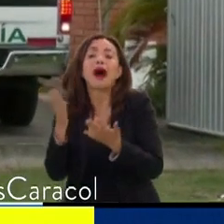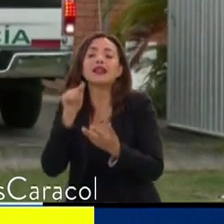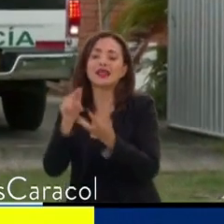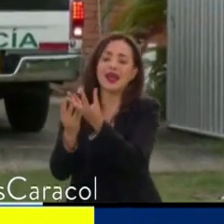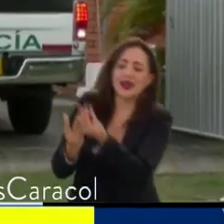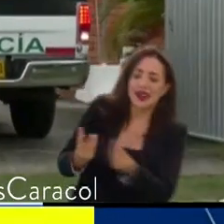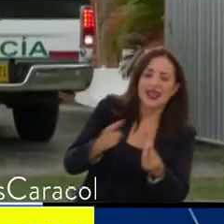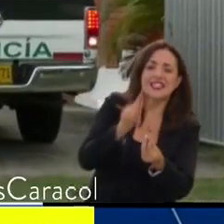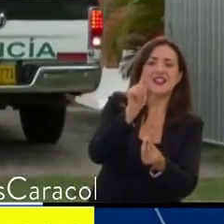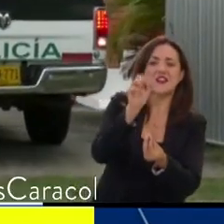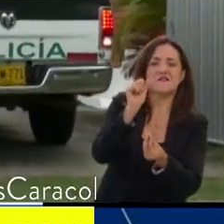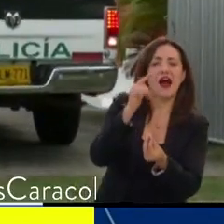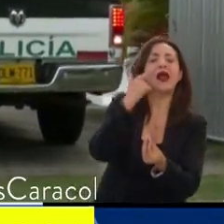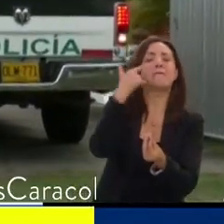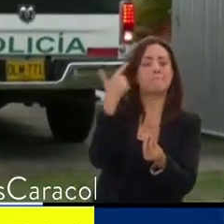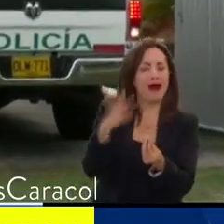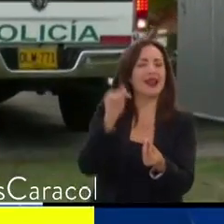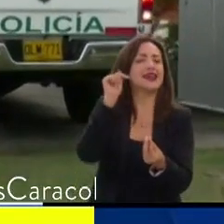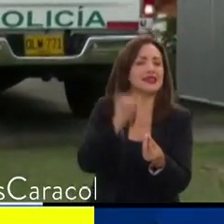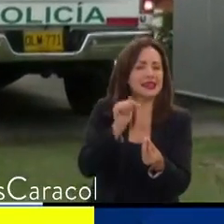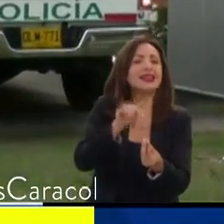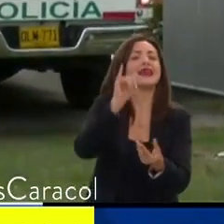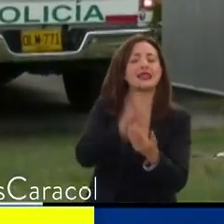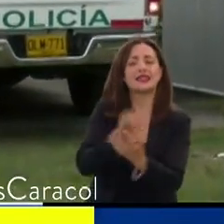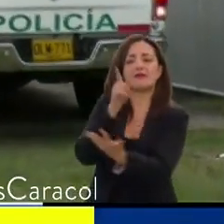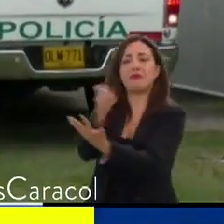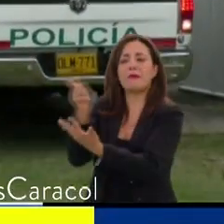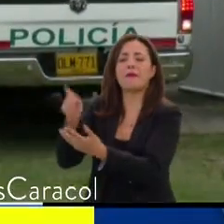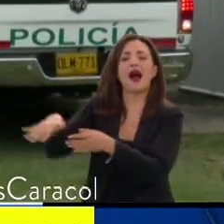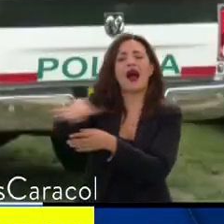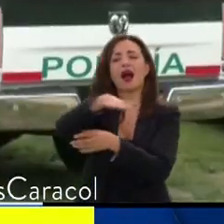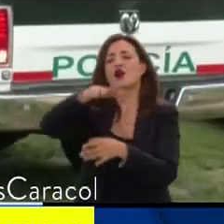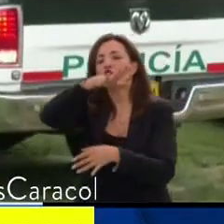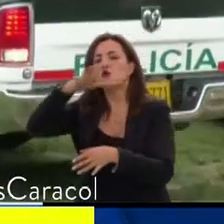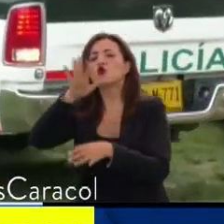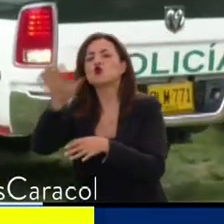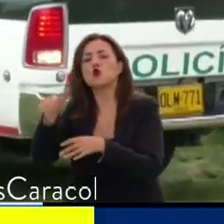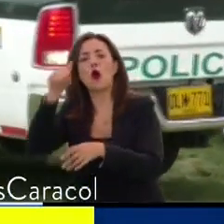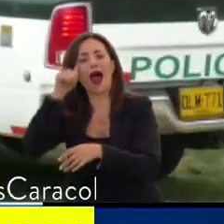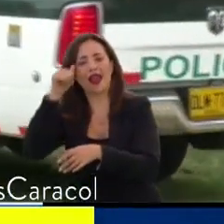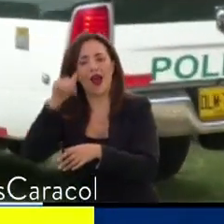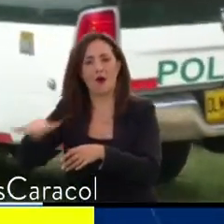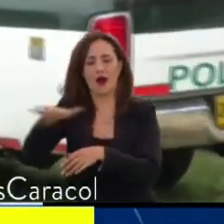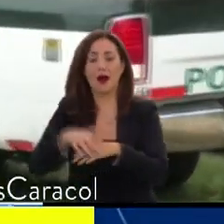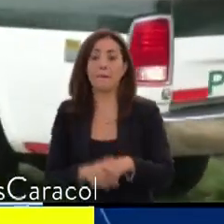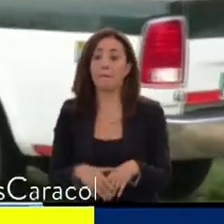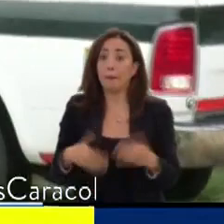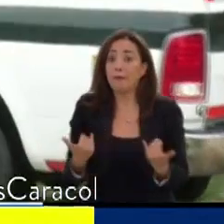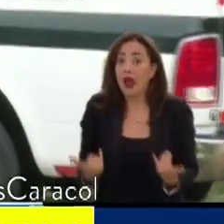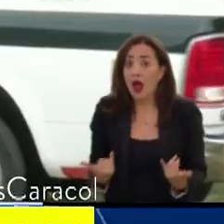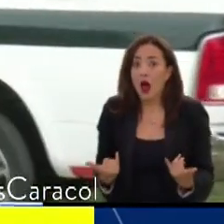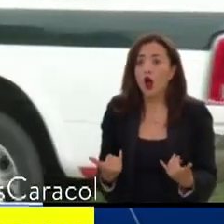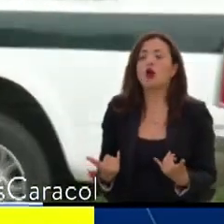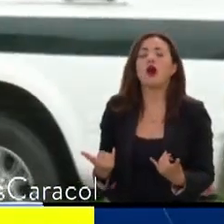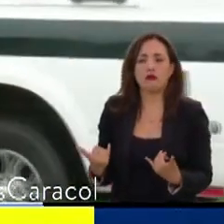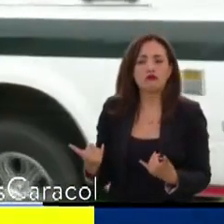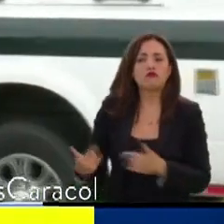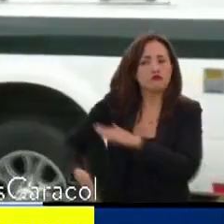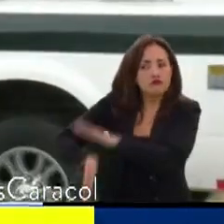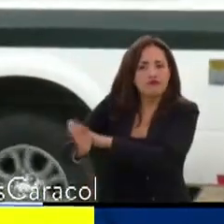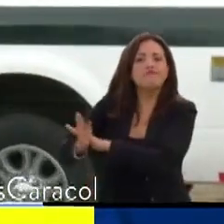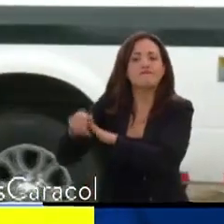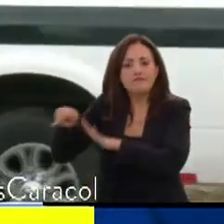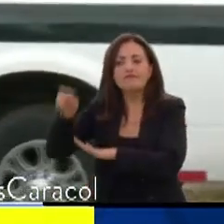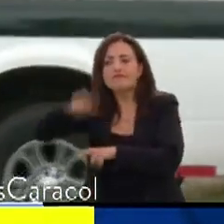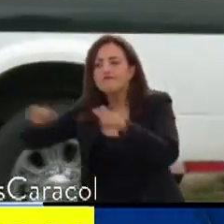hayan cometido esta masacre en el área rural de la capital araucana. Hasta el momento siguen los operativos